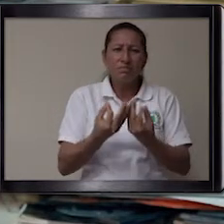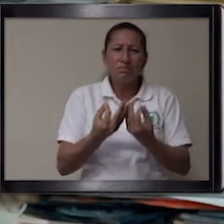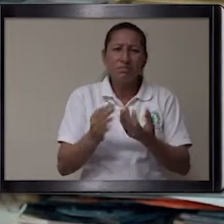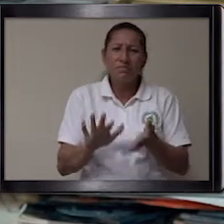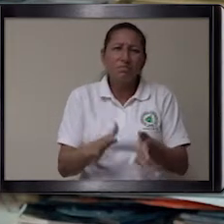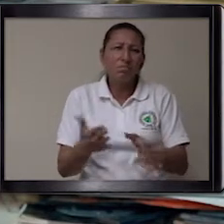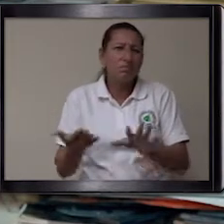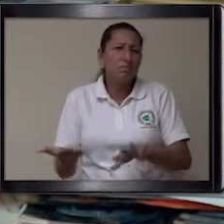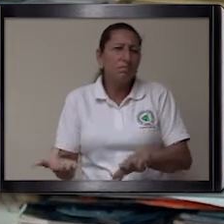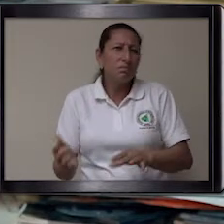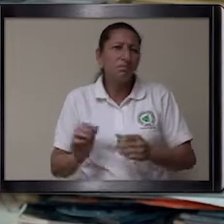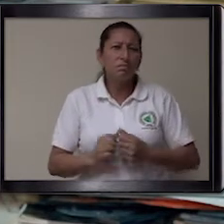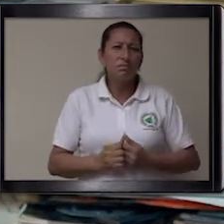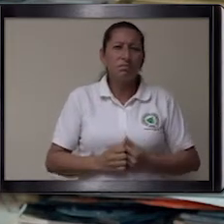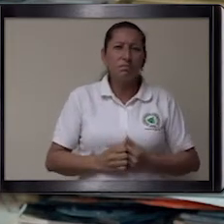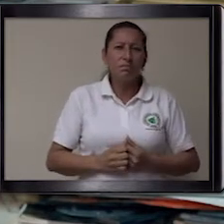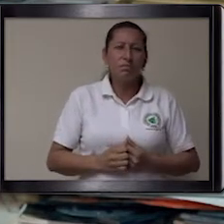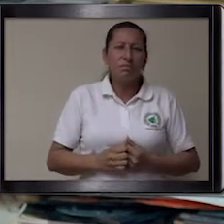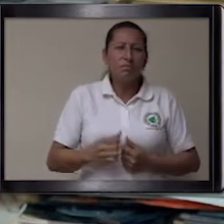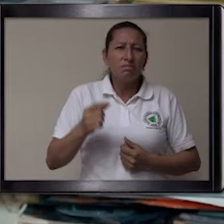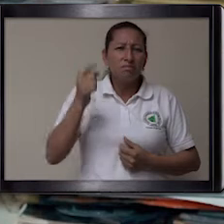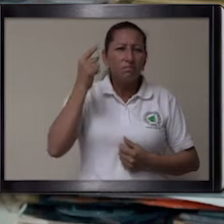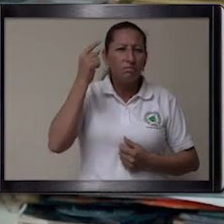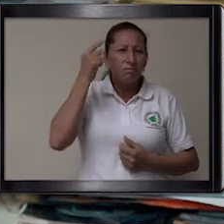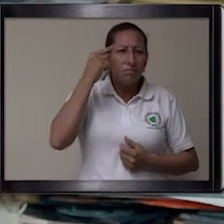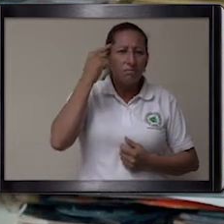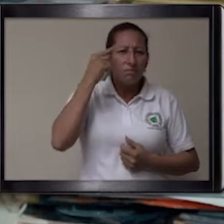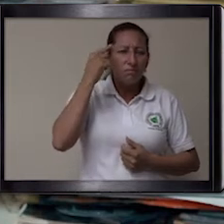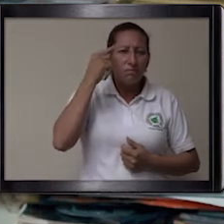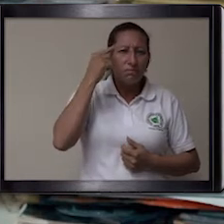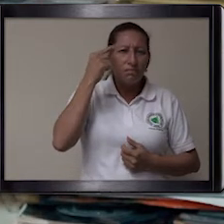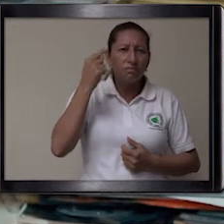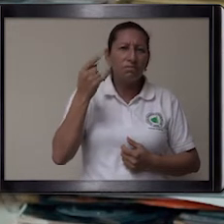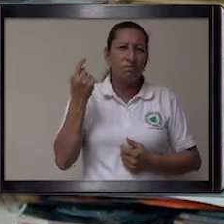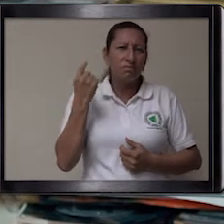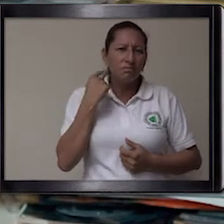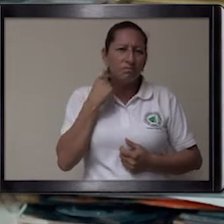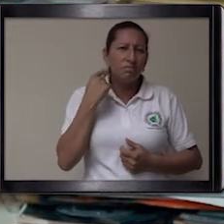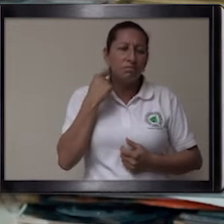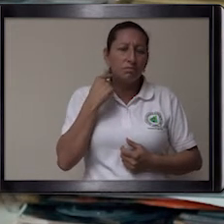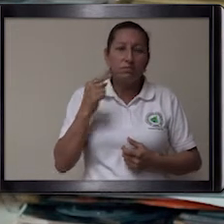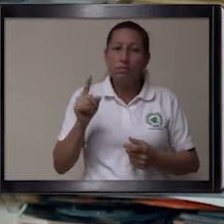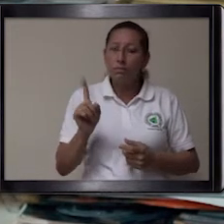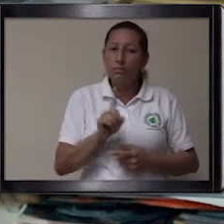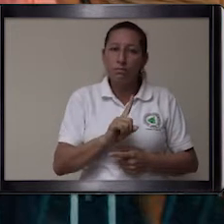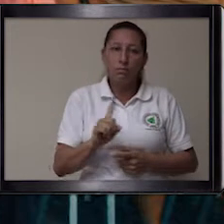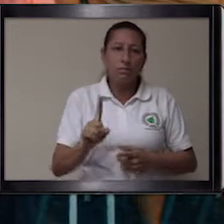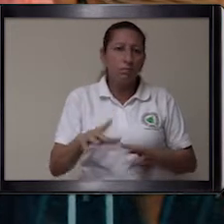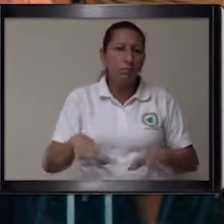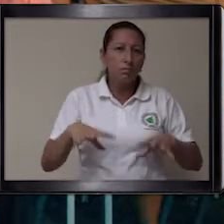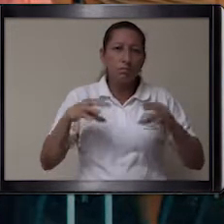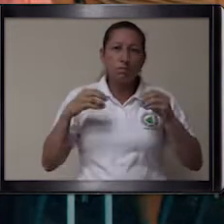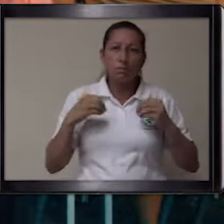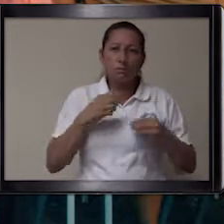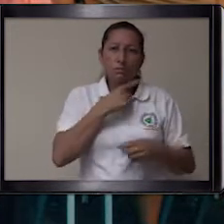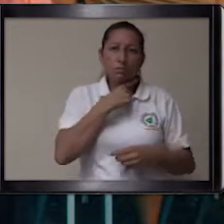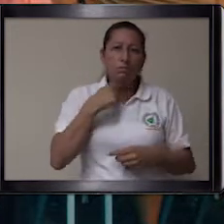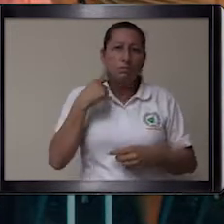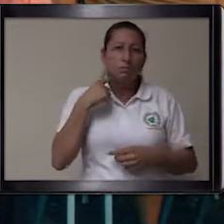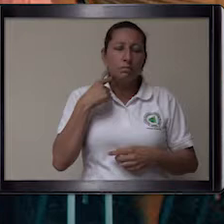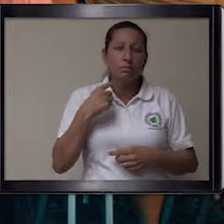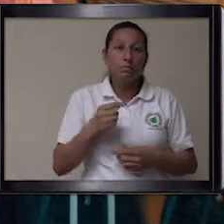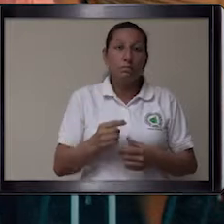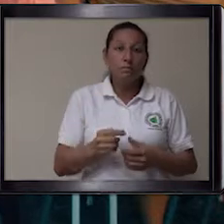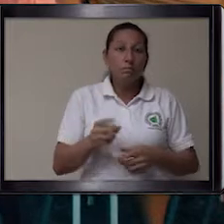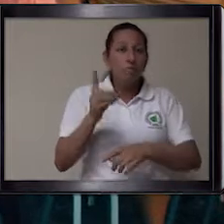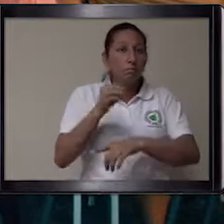dice a los que mueren en estas emergencias. Y es la no aceptación de la realidad. La atención psicosocial